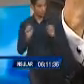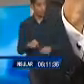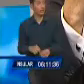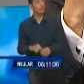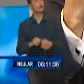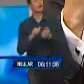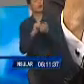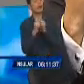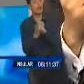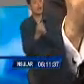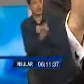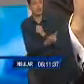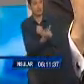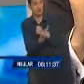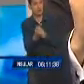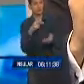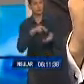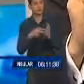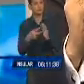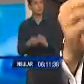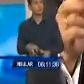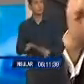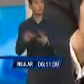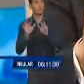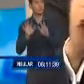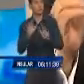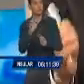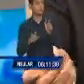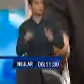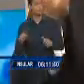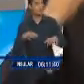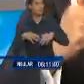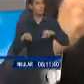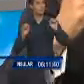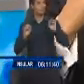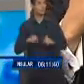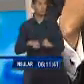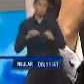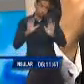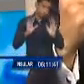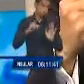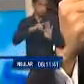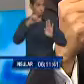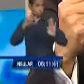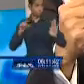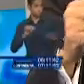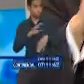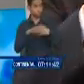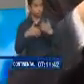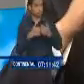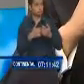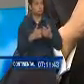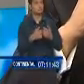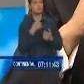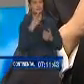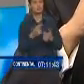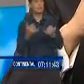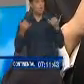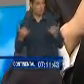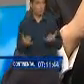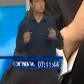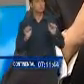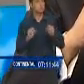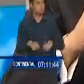requiere de 8 aportantes activos. De acuerdo a los indicadores que dice tener en la Seguridad Social Ecuatoriana, estamos en el